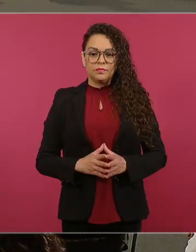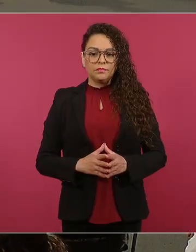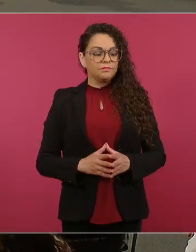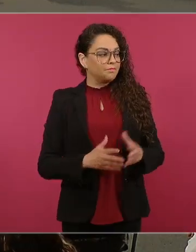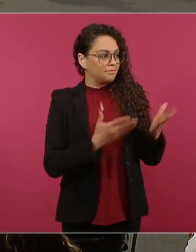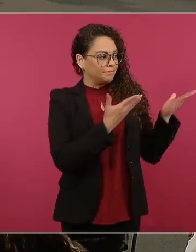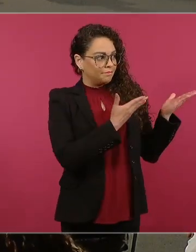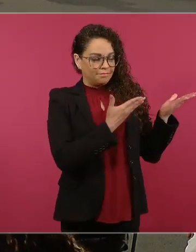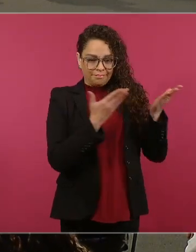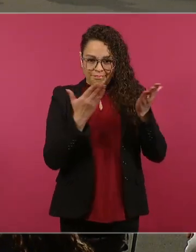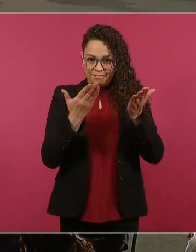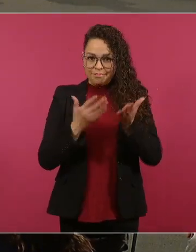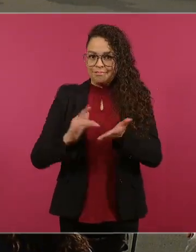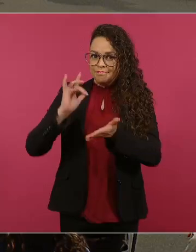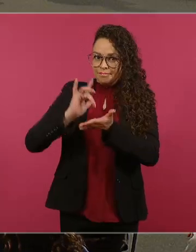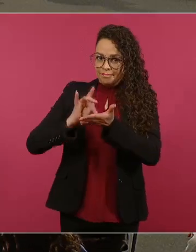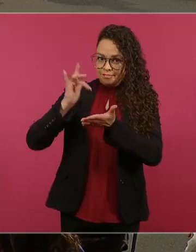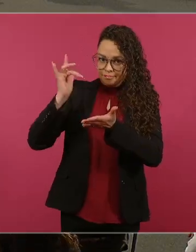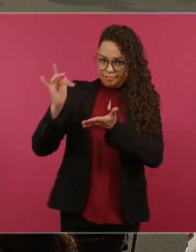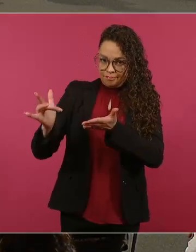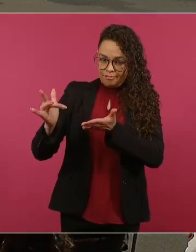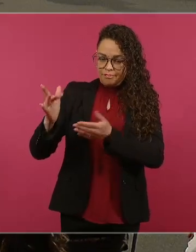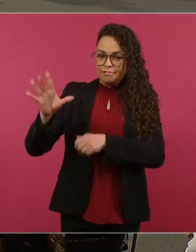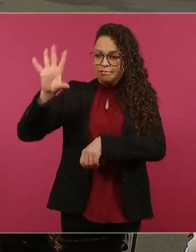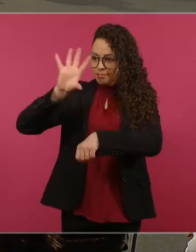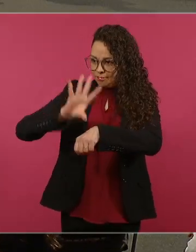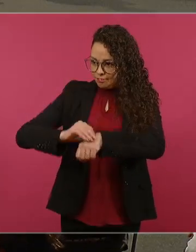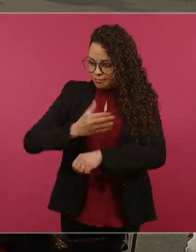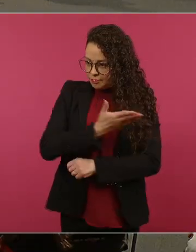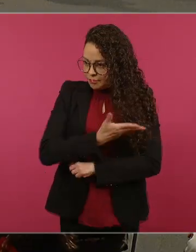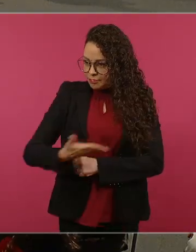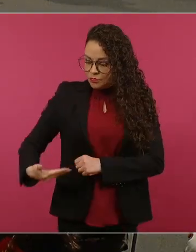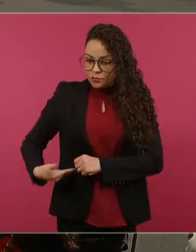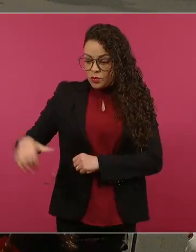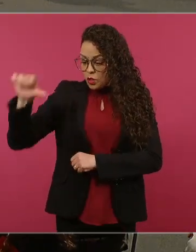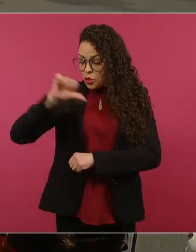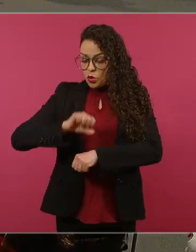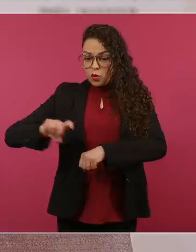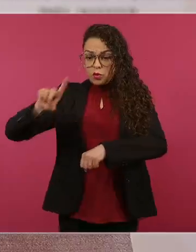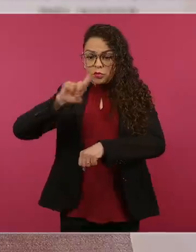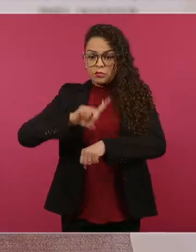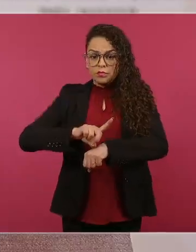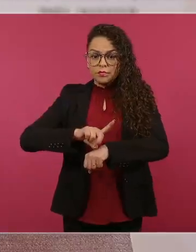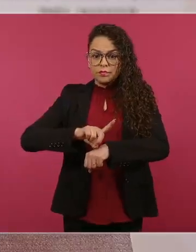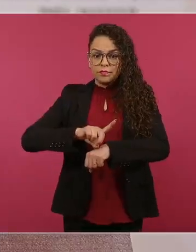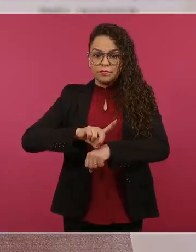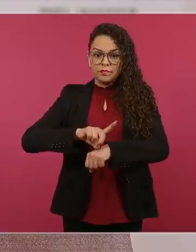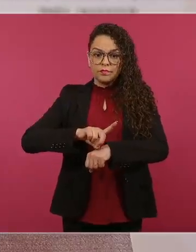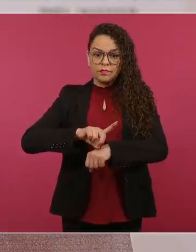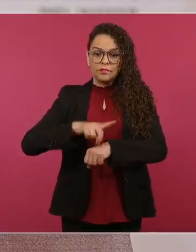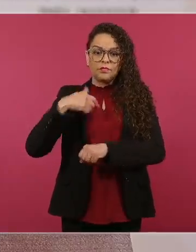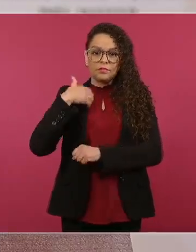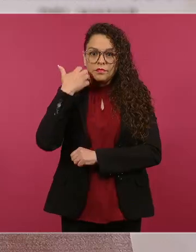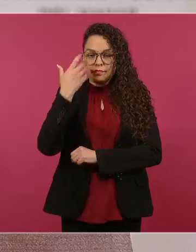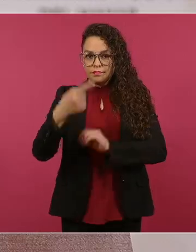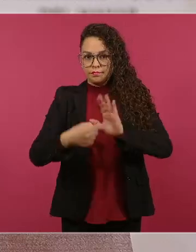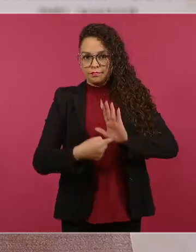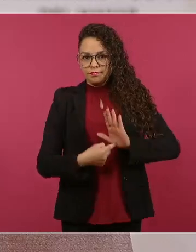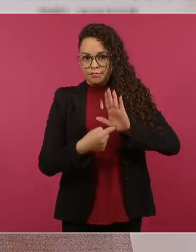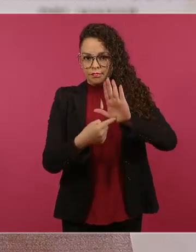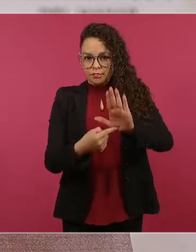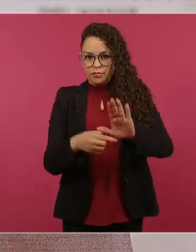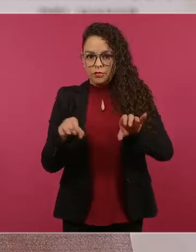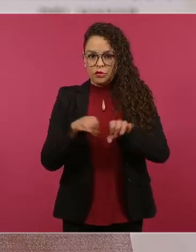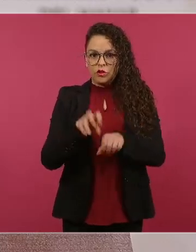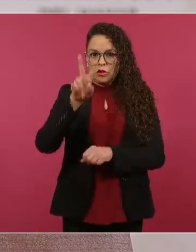Gracias. Muchas gracias. Con su permiso, presidente. El día de hoy tenemos el gusto de presentar los avances en torno